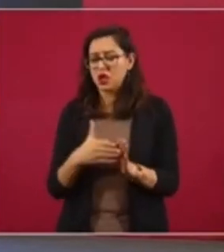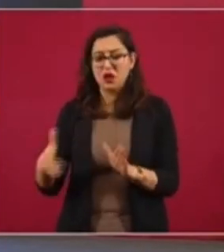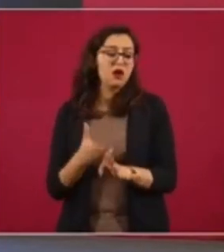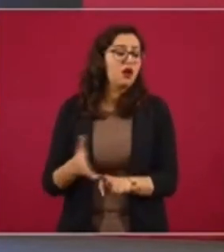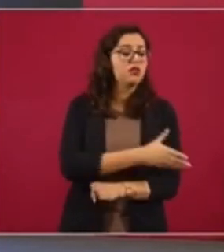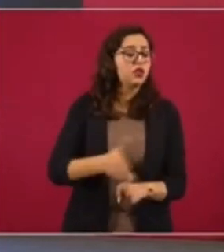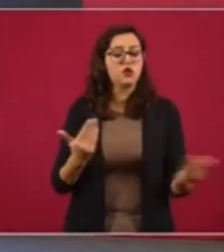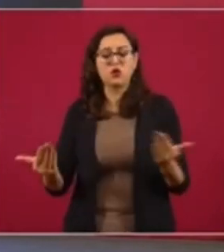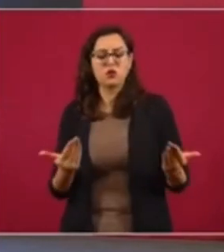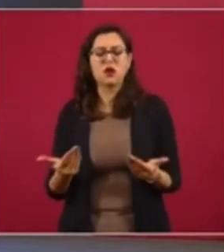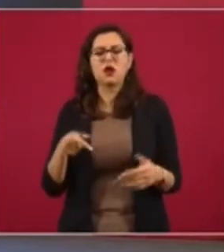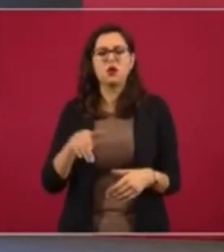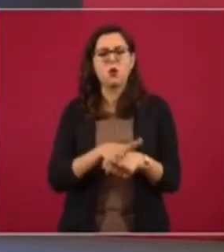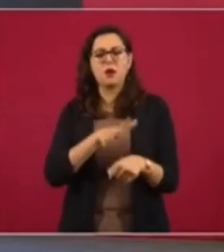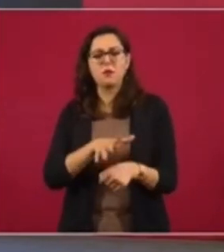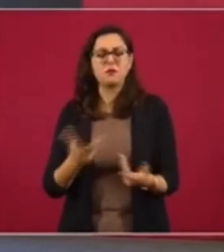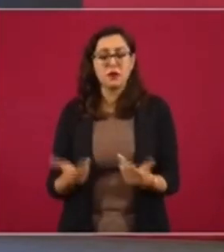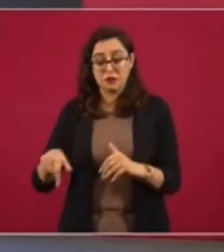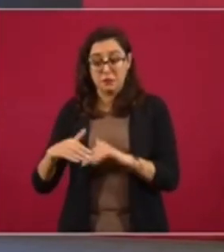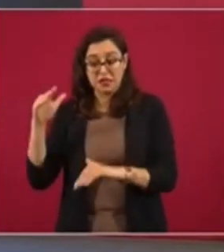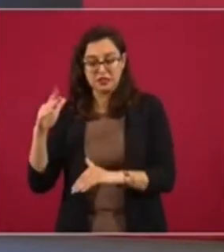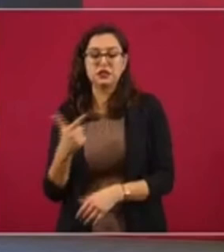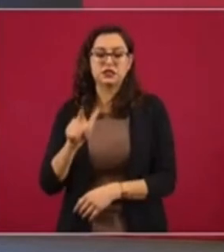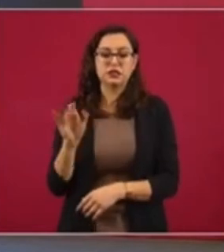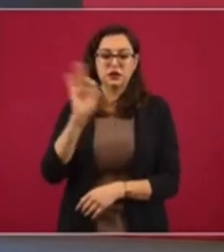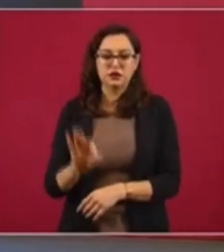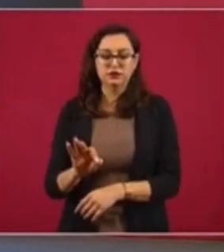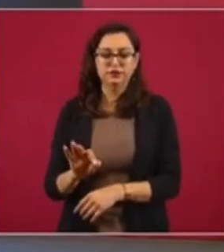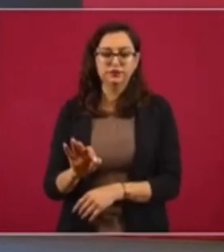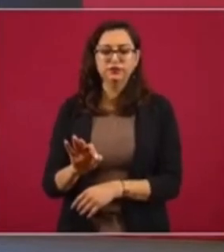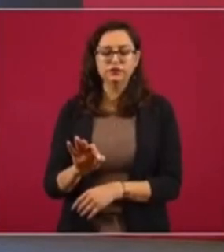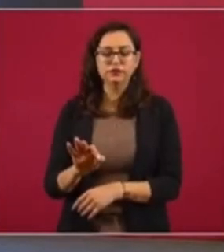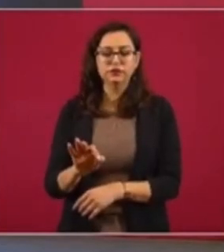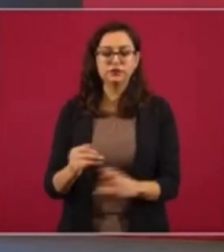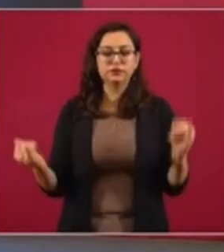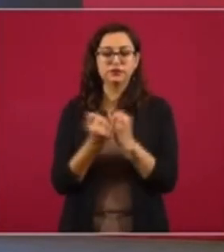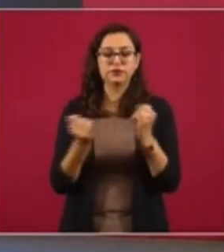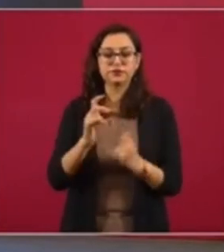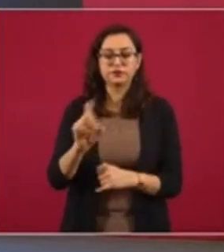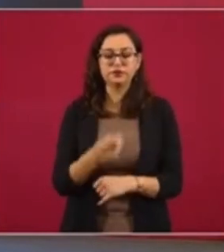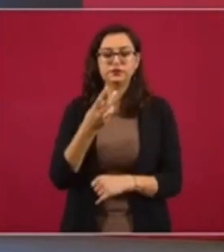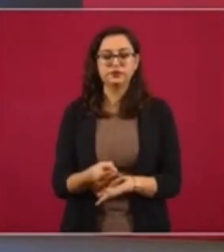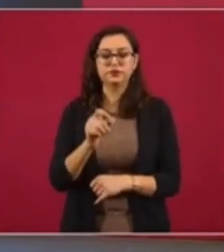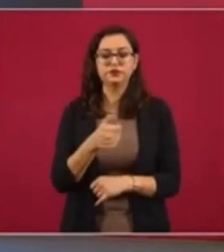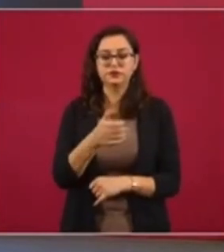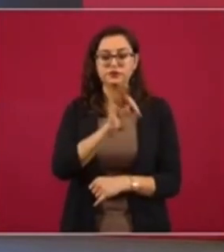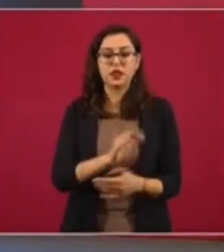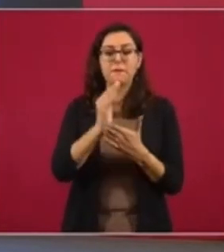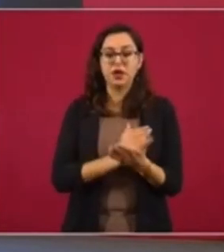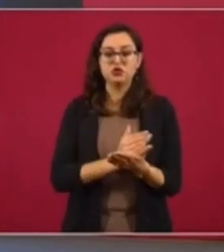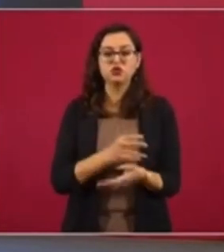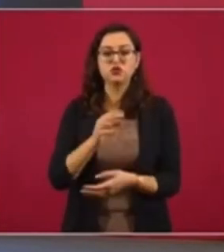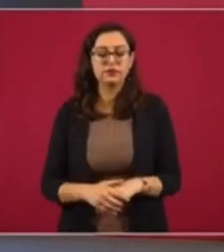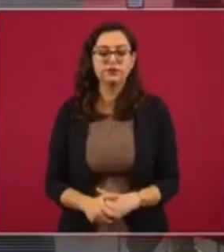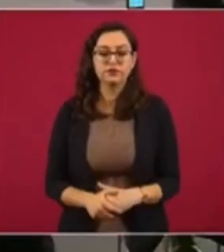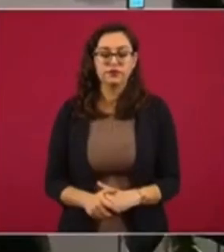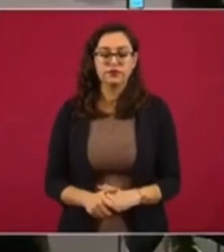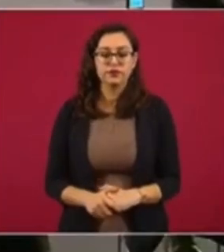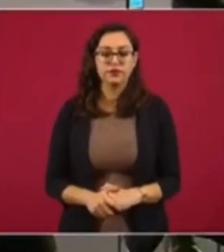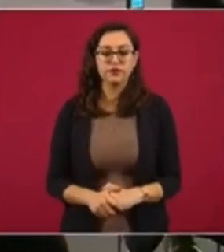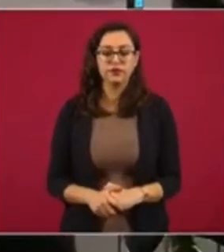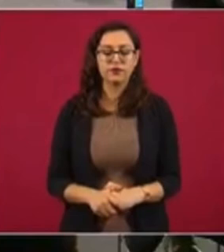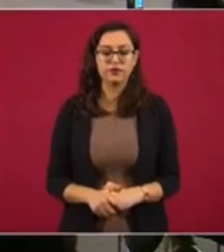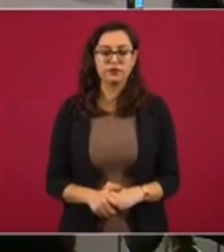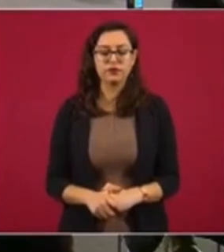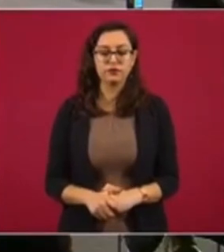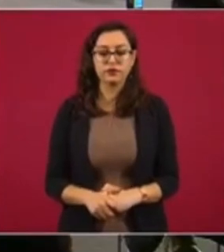con el anterior? Mayor, 17.9, igual, 33.6. Menor, 43.7. ¿En su opinión